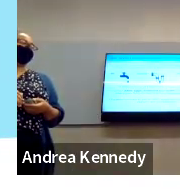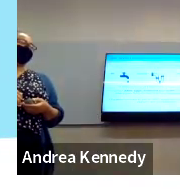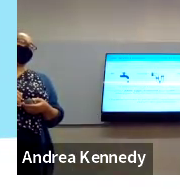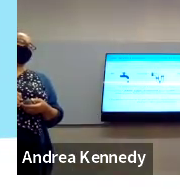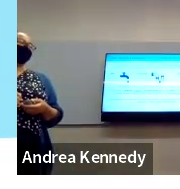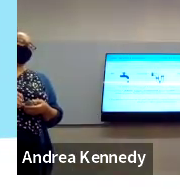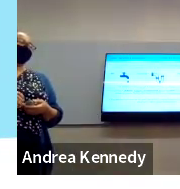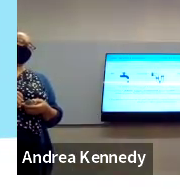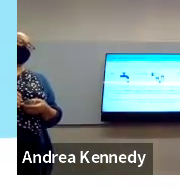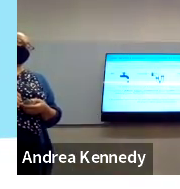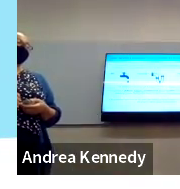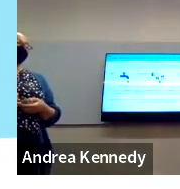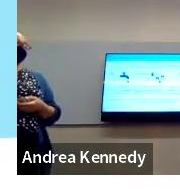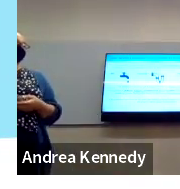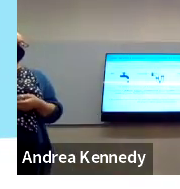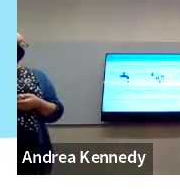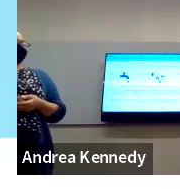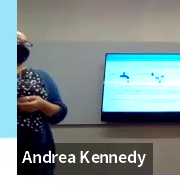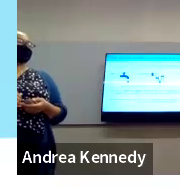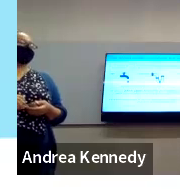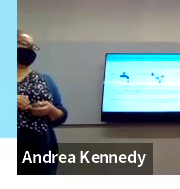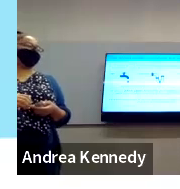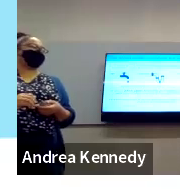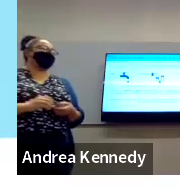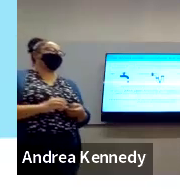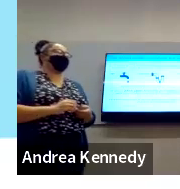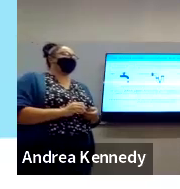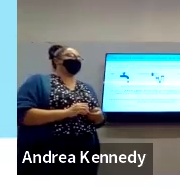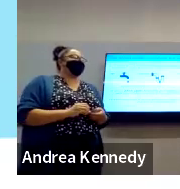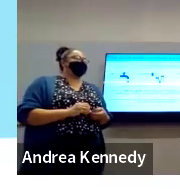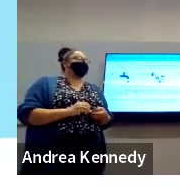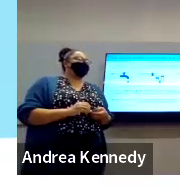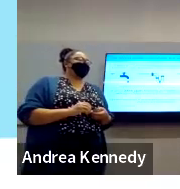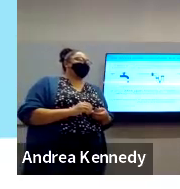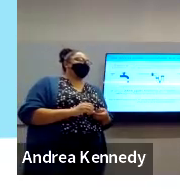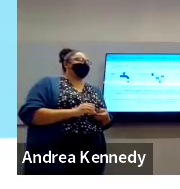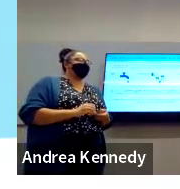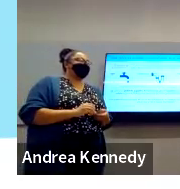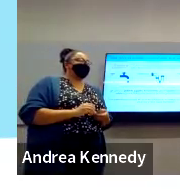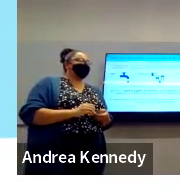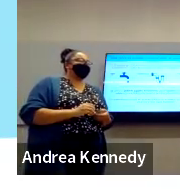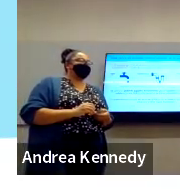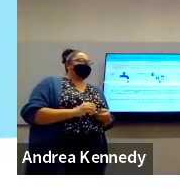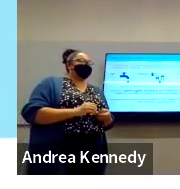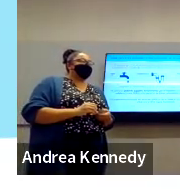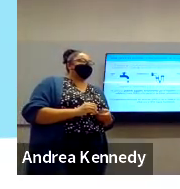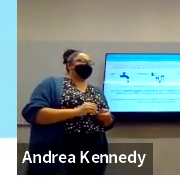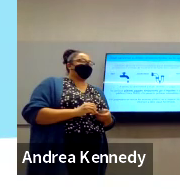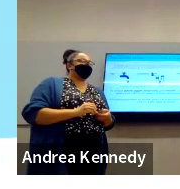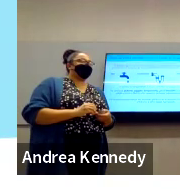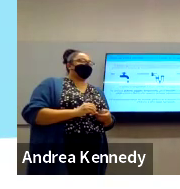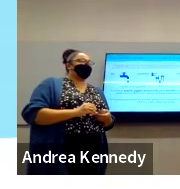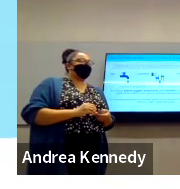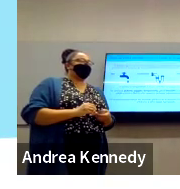todos los biles van a ser entregados por el propietario a nosotros y vamos a ver si su renta cambia, ya sea que vaya a